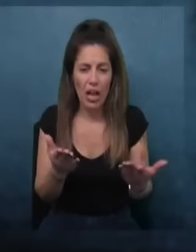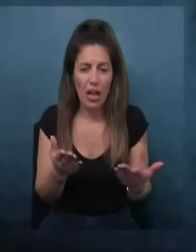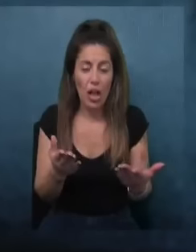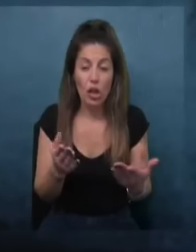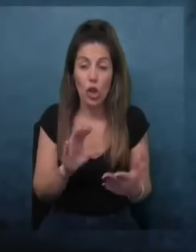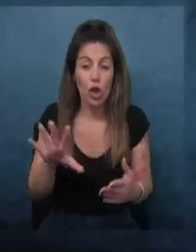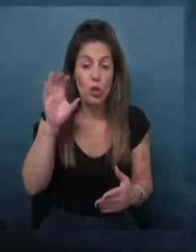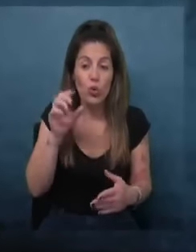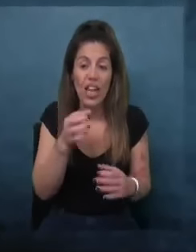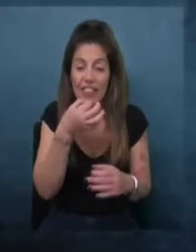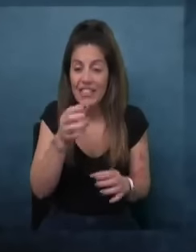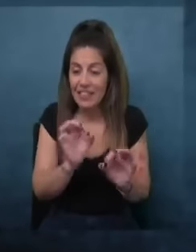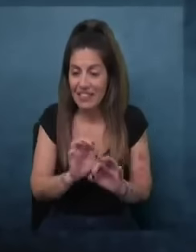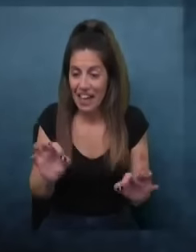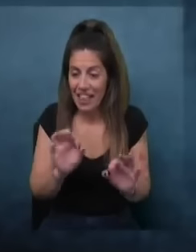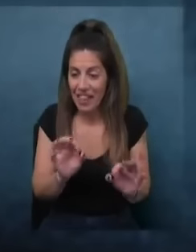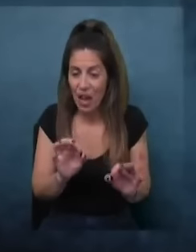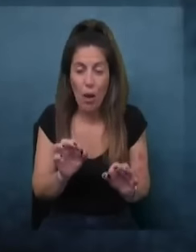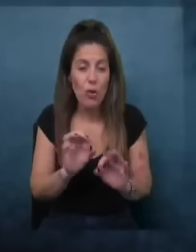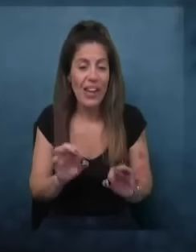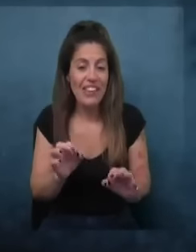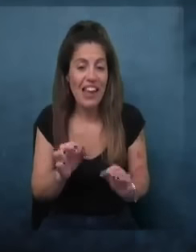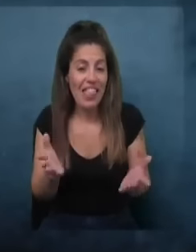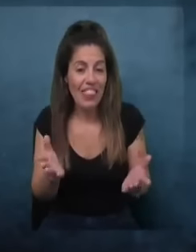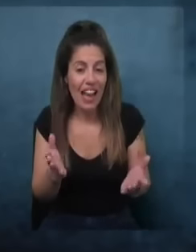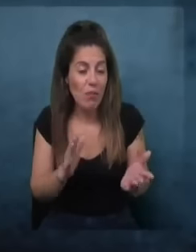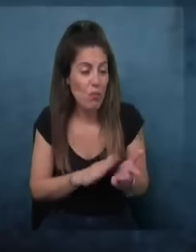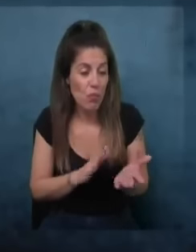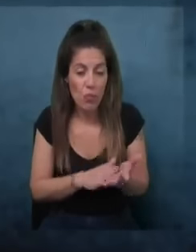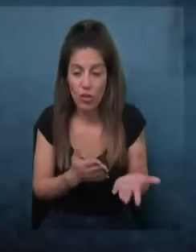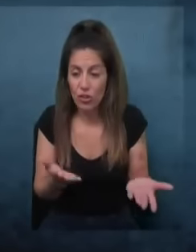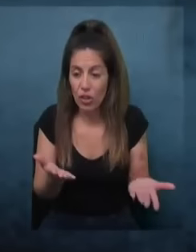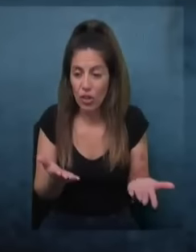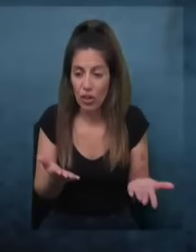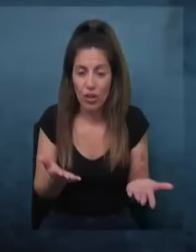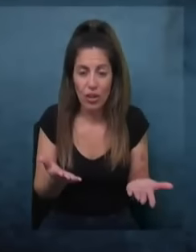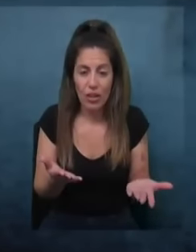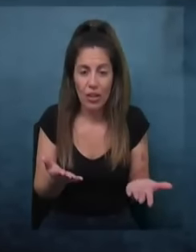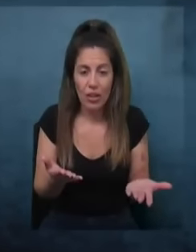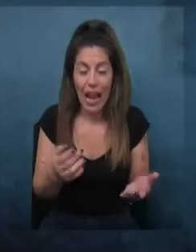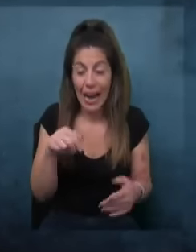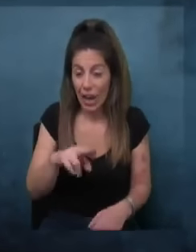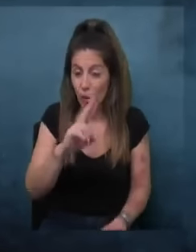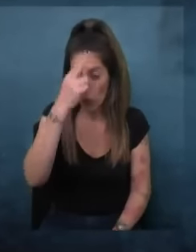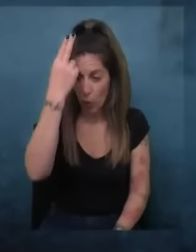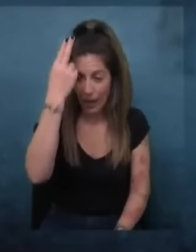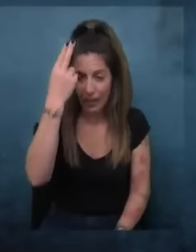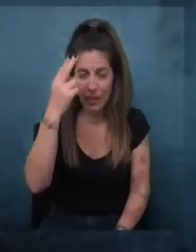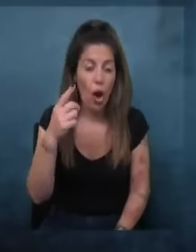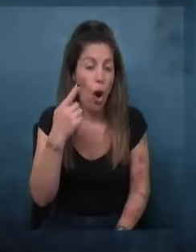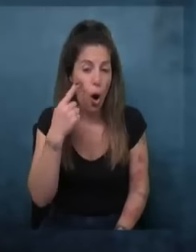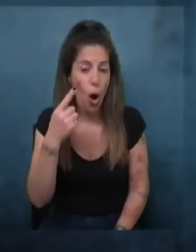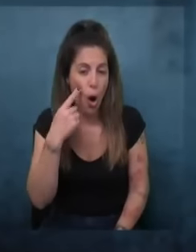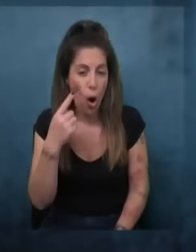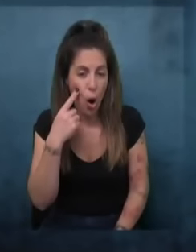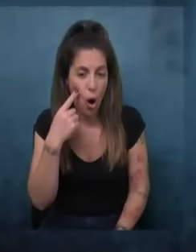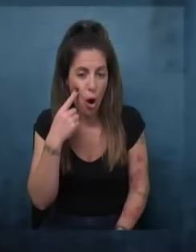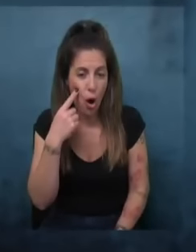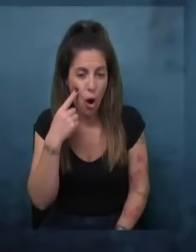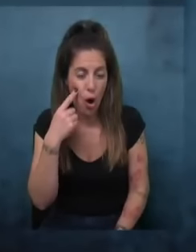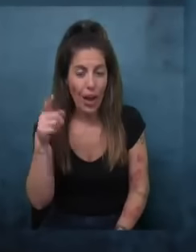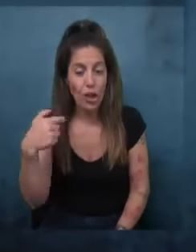decir nada porque en realidad no hay ningún indicador epidemiológico en Uruguay ojo en Colorado no es lo mismo